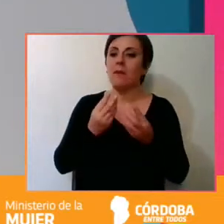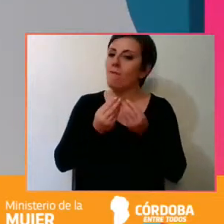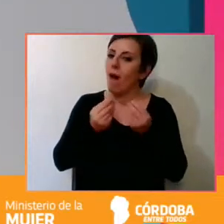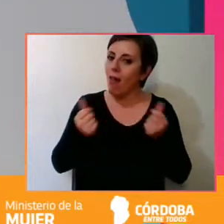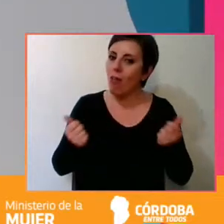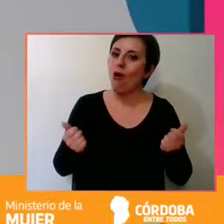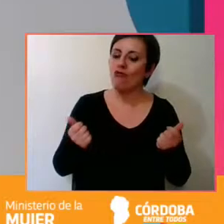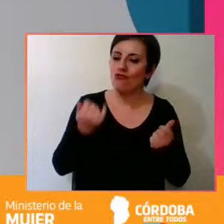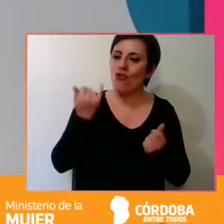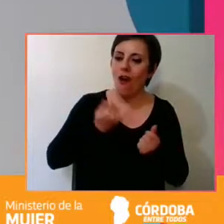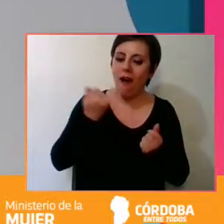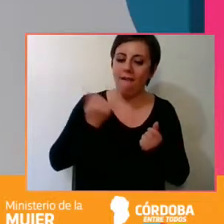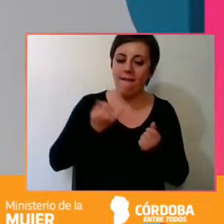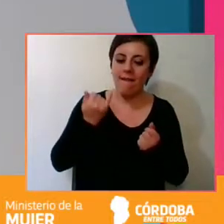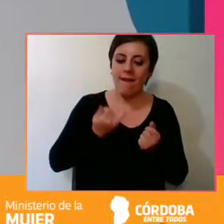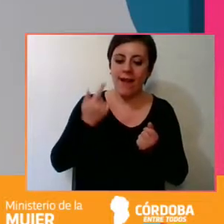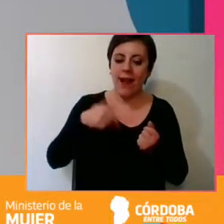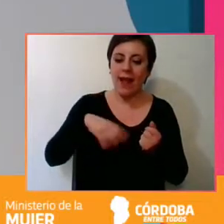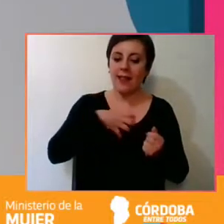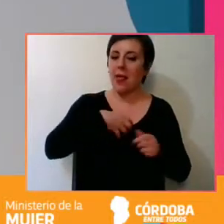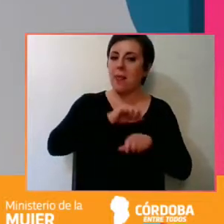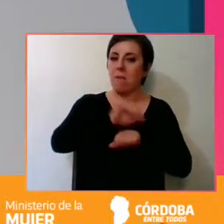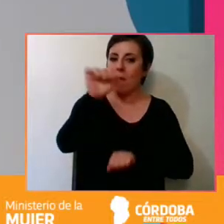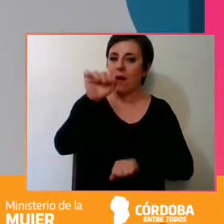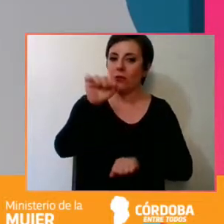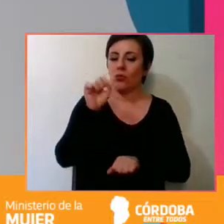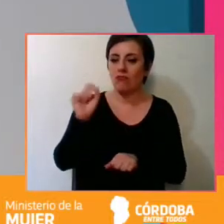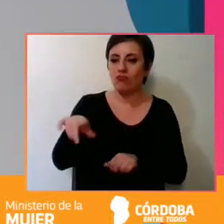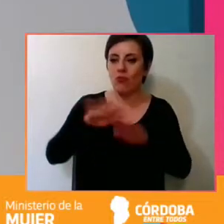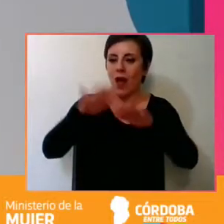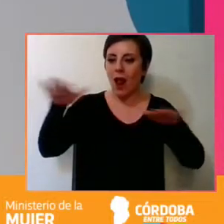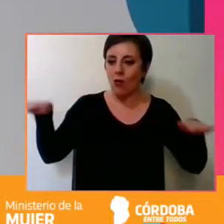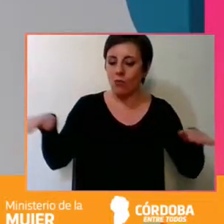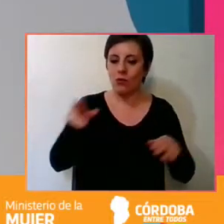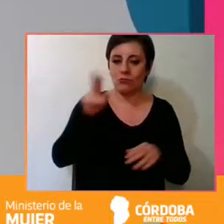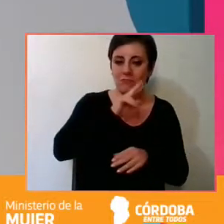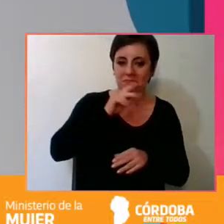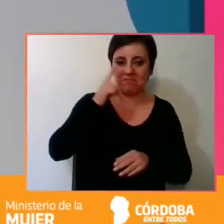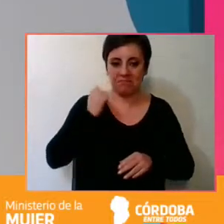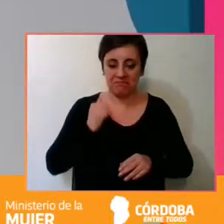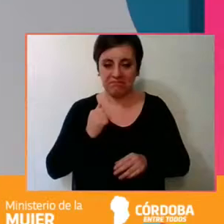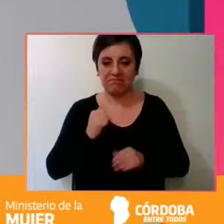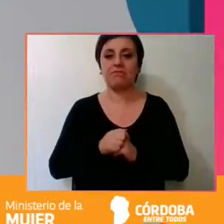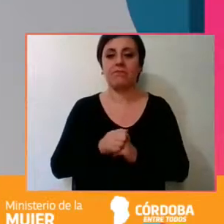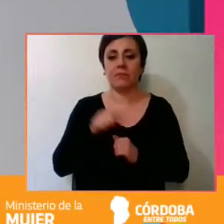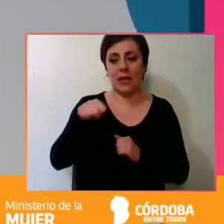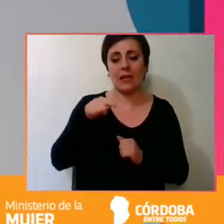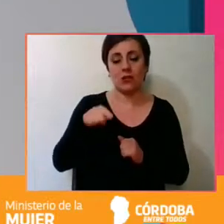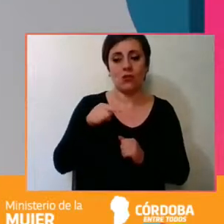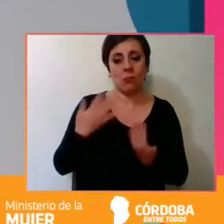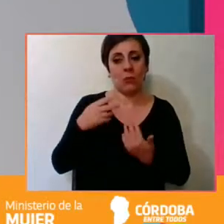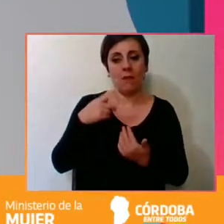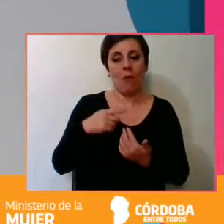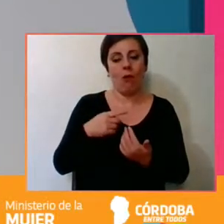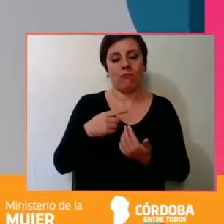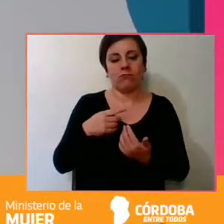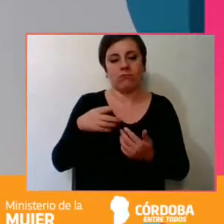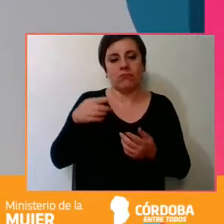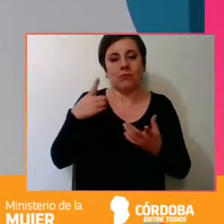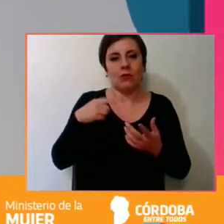tiene esta diplomatura son sus alumnos y alumnas. Y eso lo hemos podido disfrutar en este